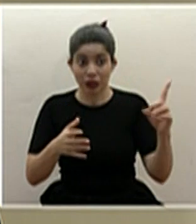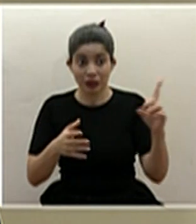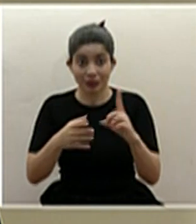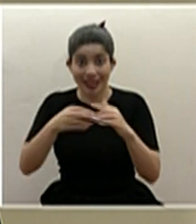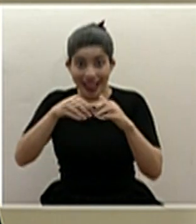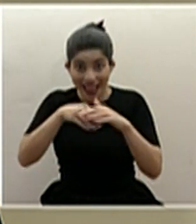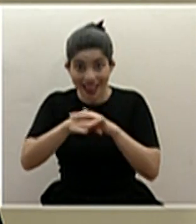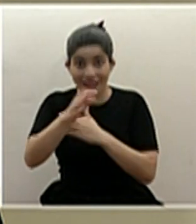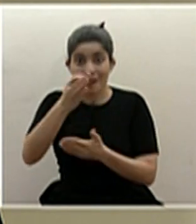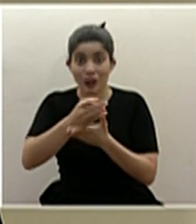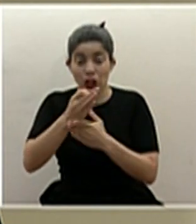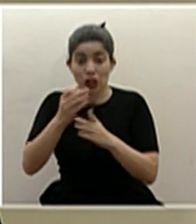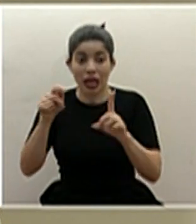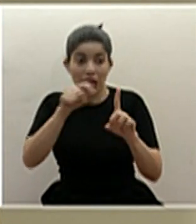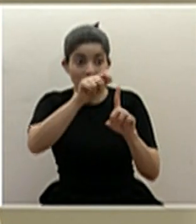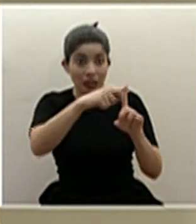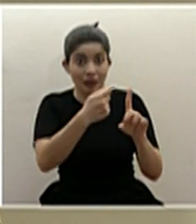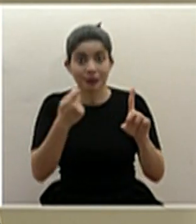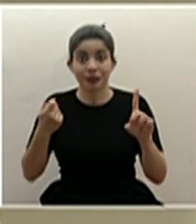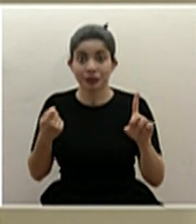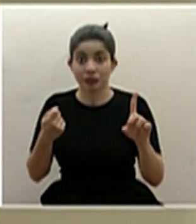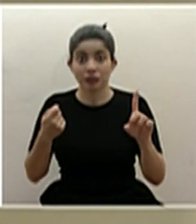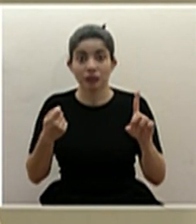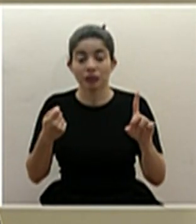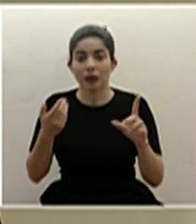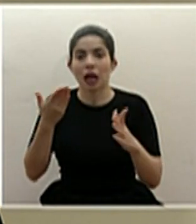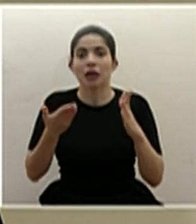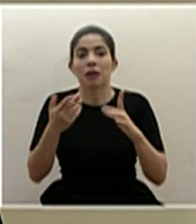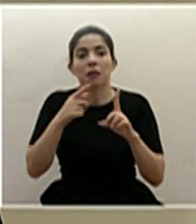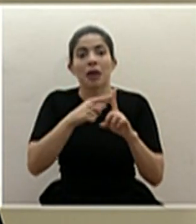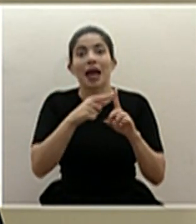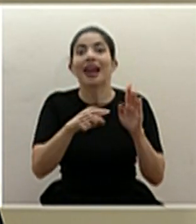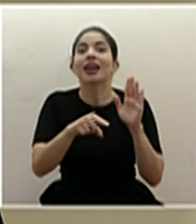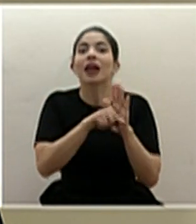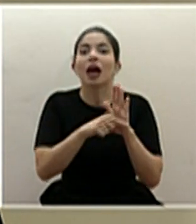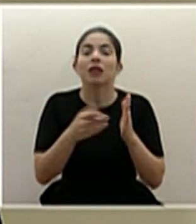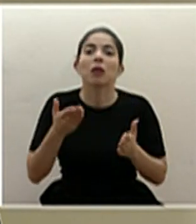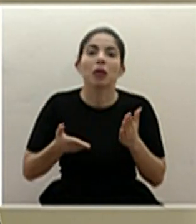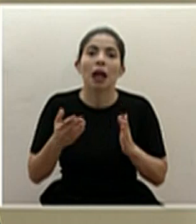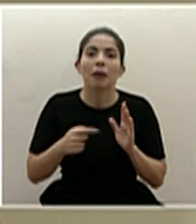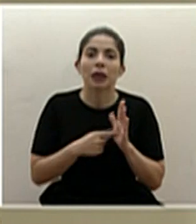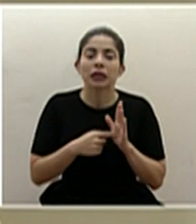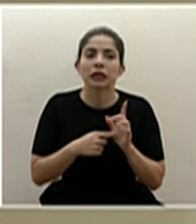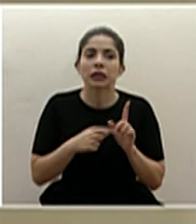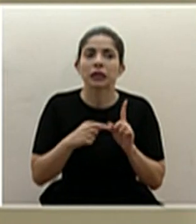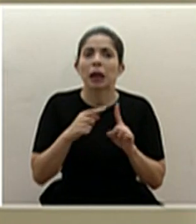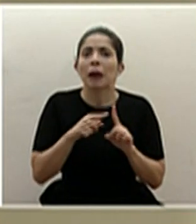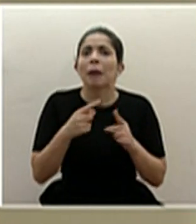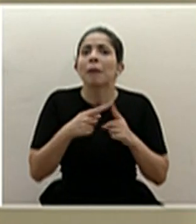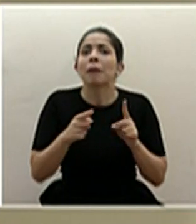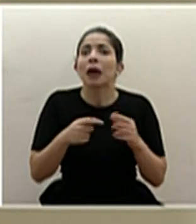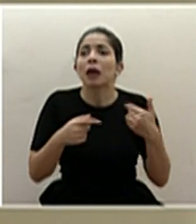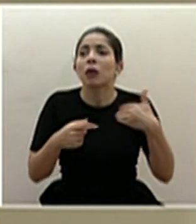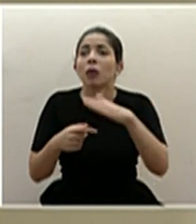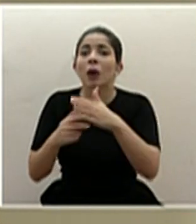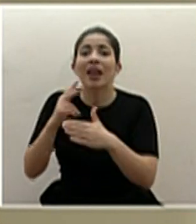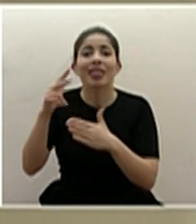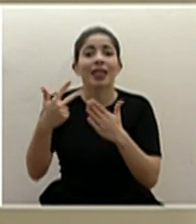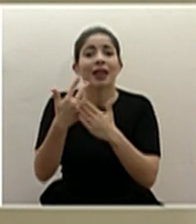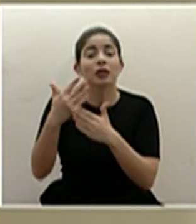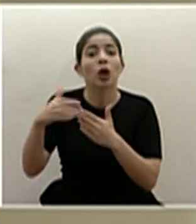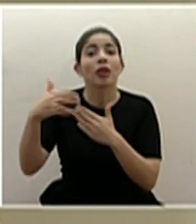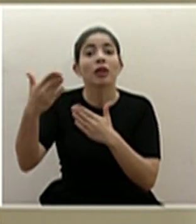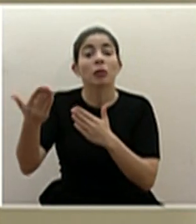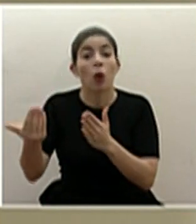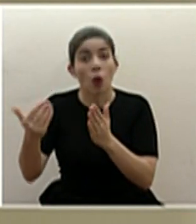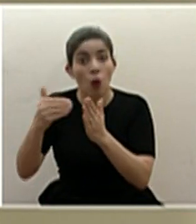entra en la frontera y usted en ese momento puede ser que él salga negativo, pero perfectamente 3 horas después le vuelvo a